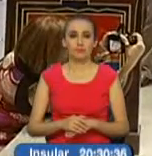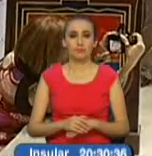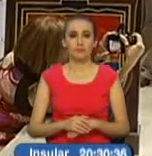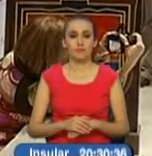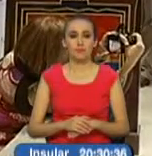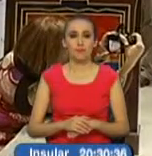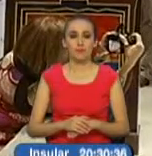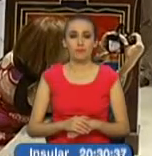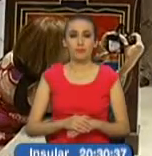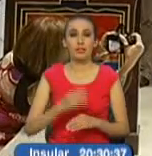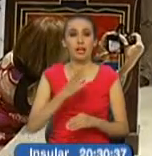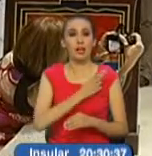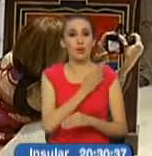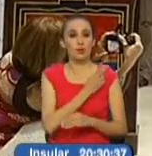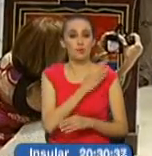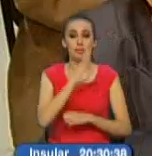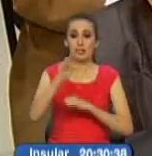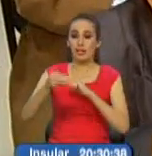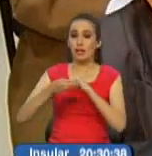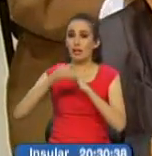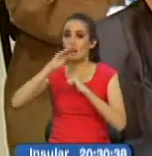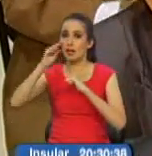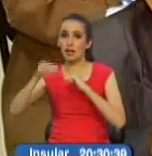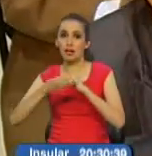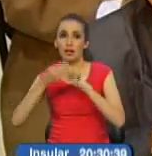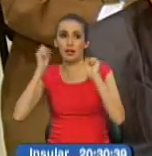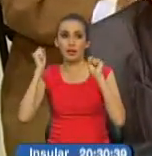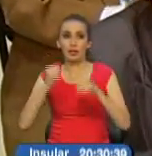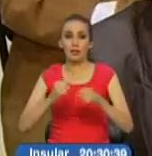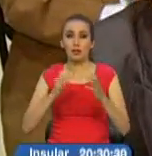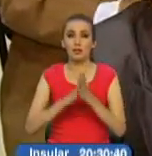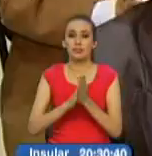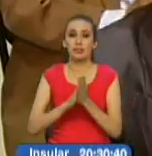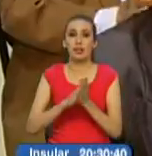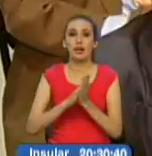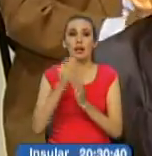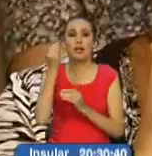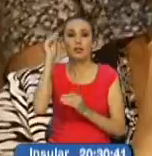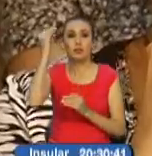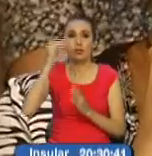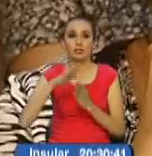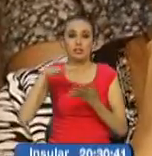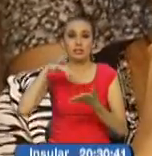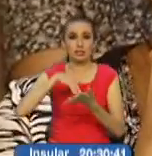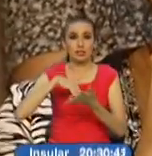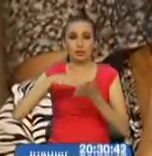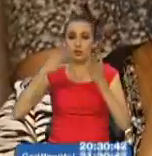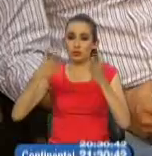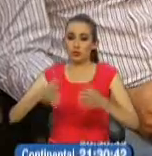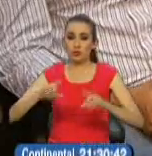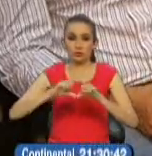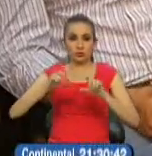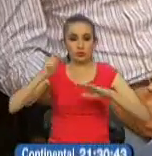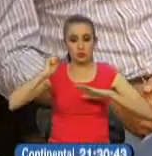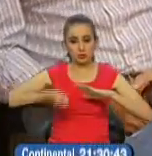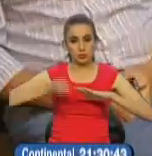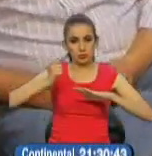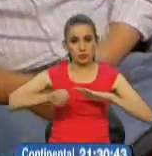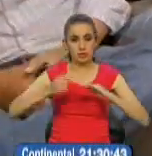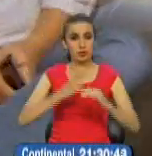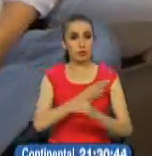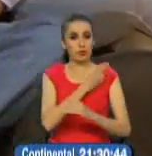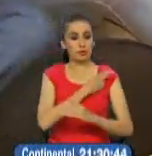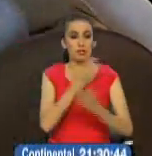La academia se suma a la construcción de la reforma del Código de la Niñez y Adolescencia. Estudiantes de jurisprudencia de la Universidad de